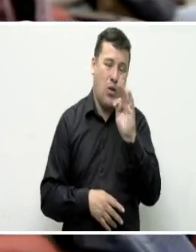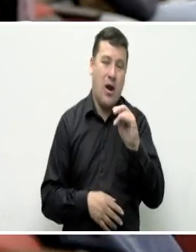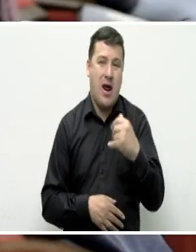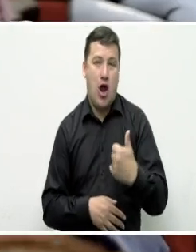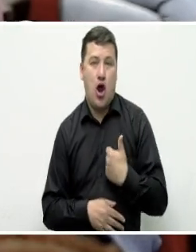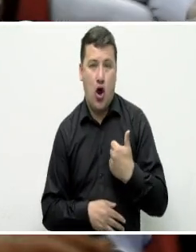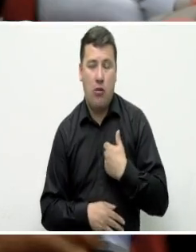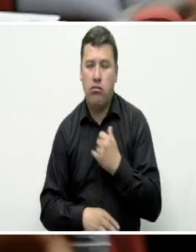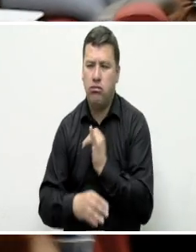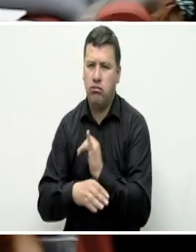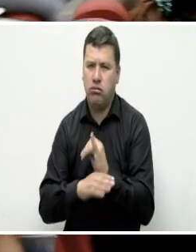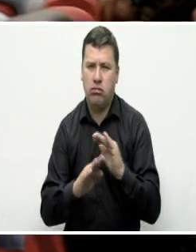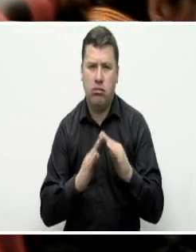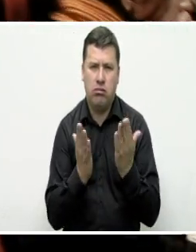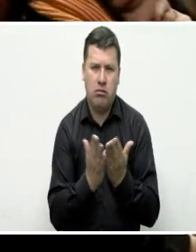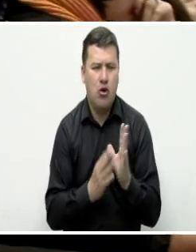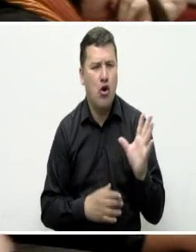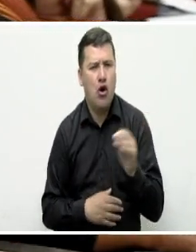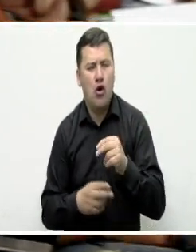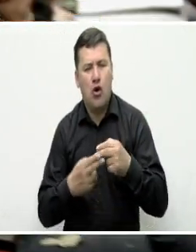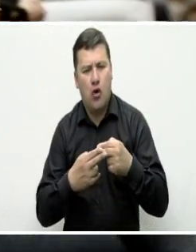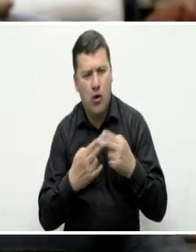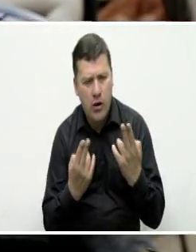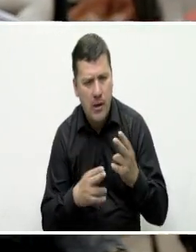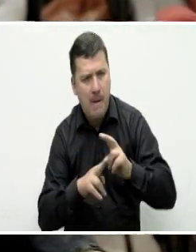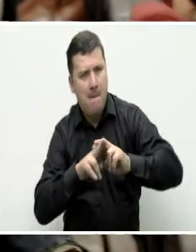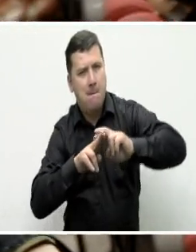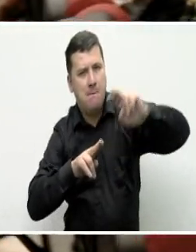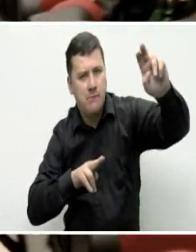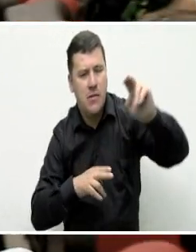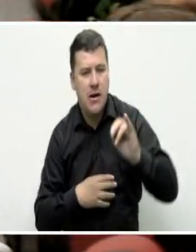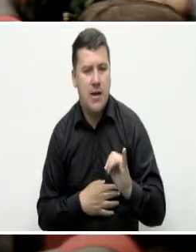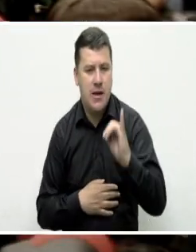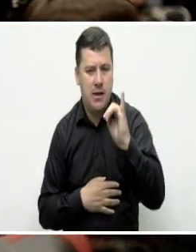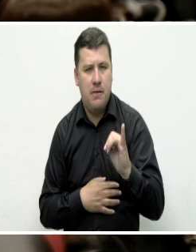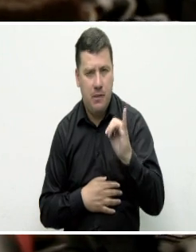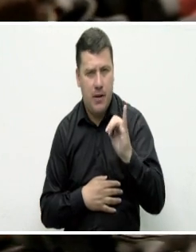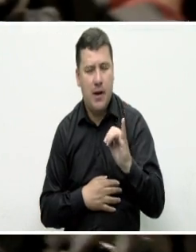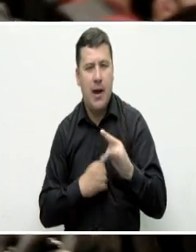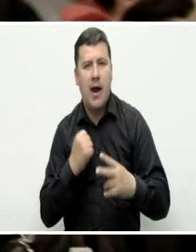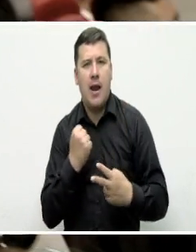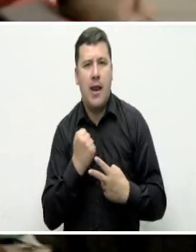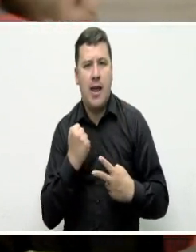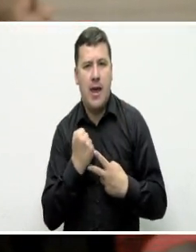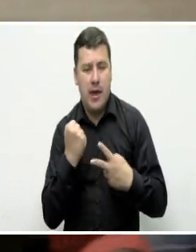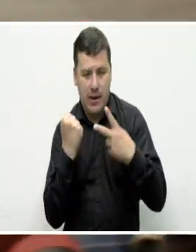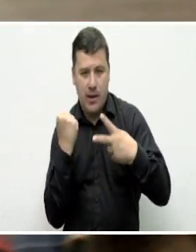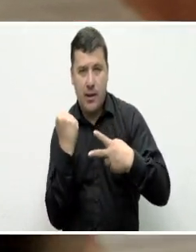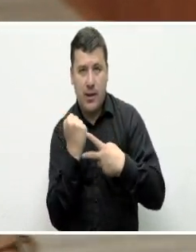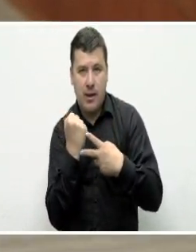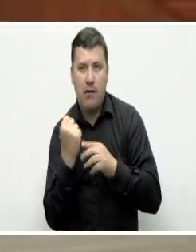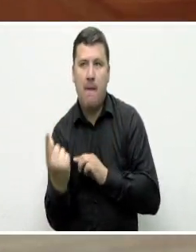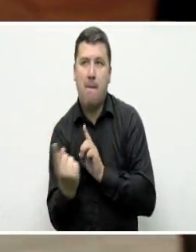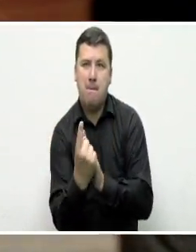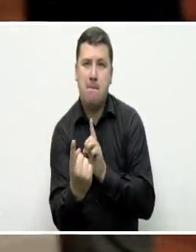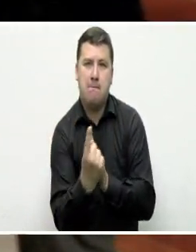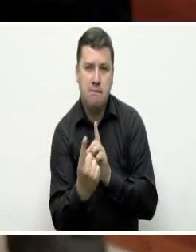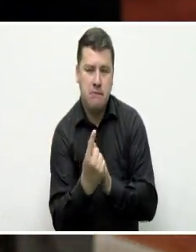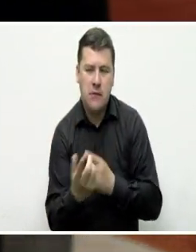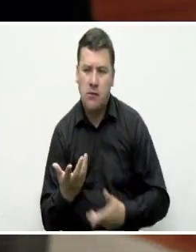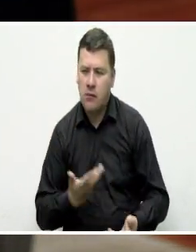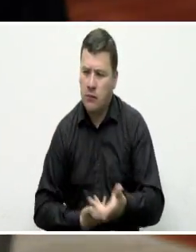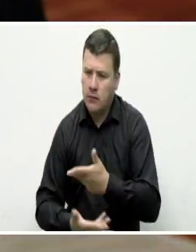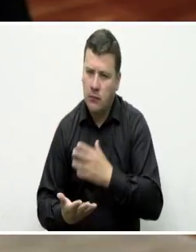jóvenes de instituciones educativas de Tunja, Manizales, Ibagué y Neiva han asistido a estos encuentros en los que